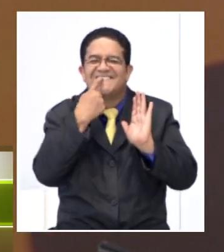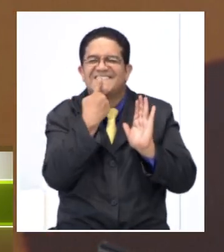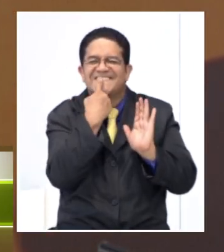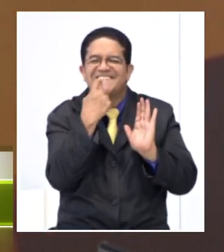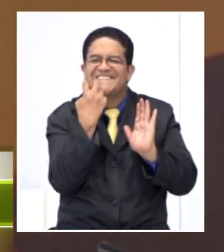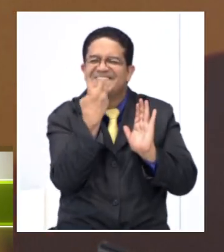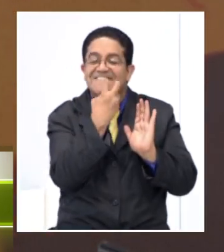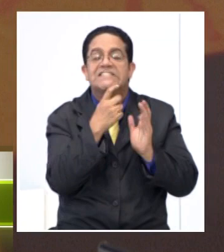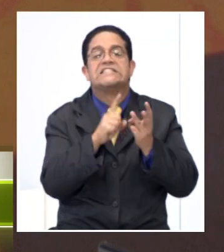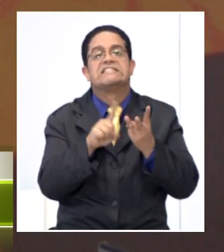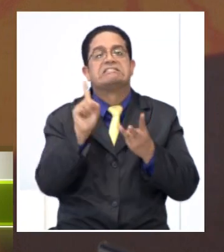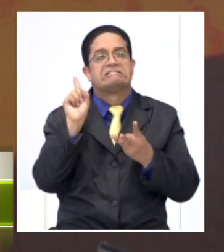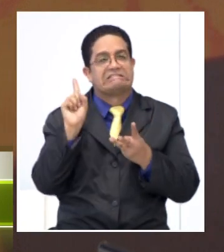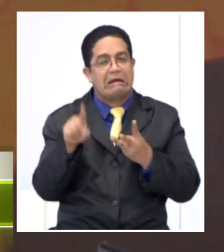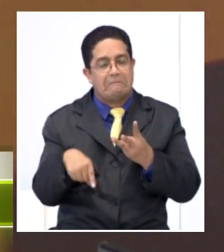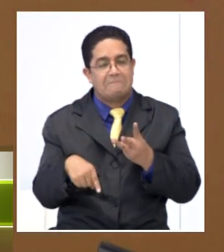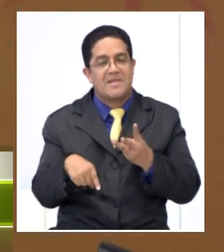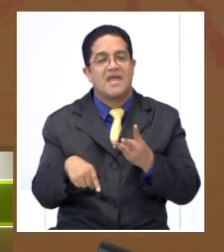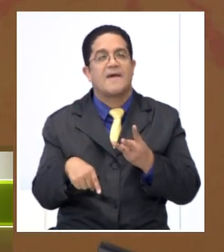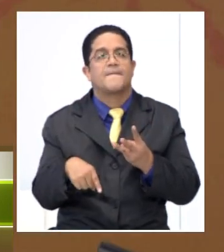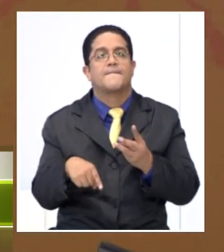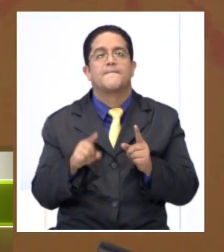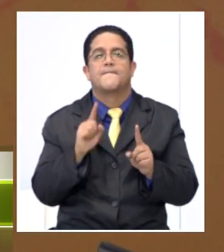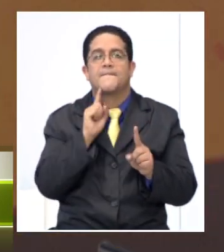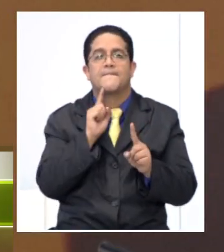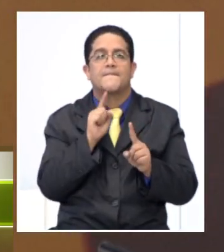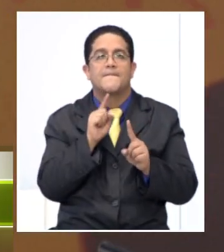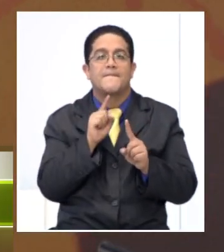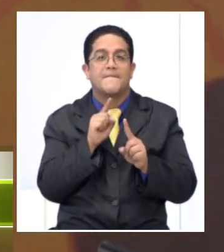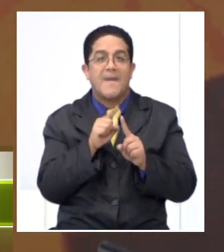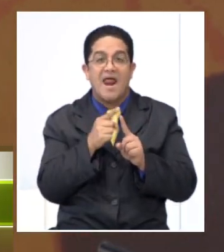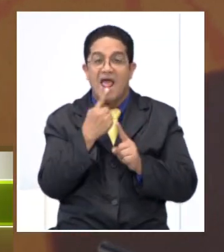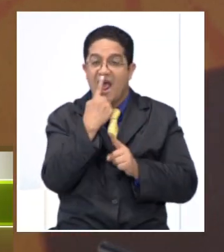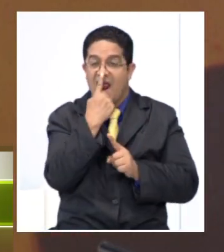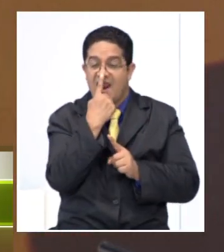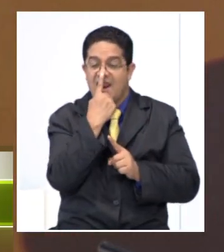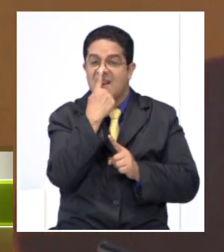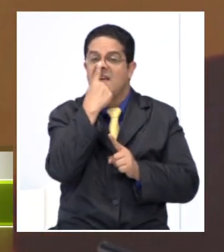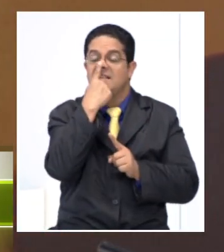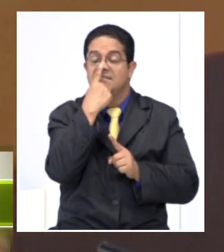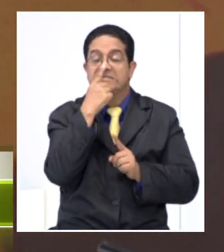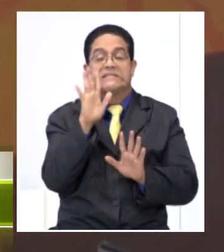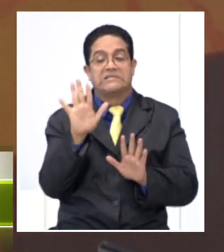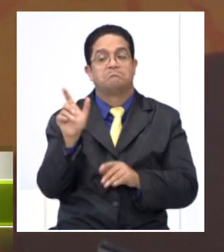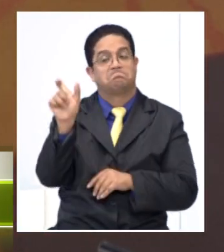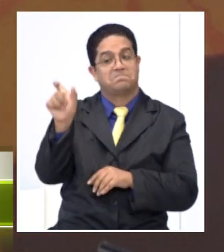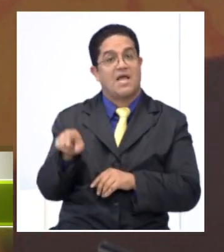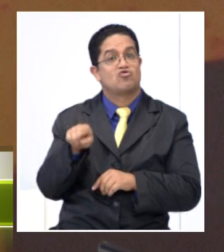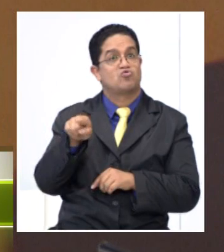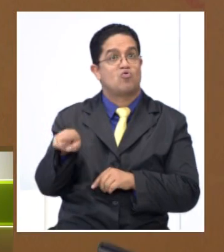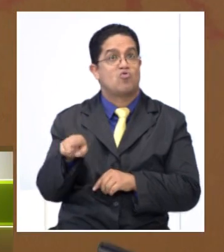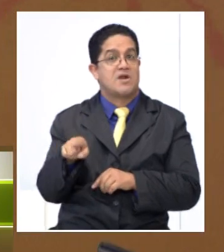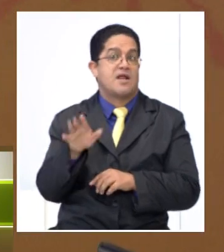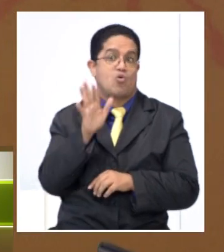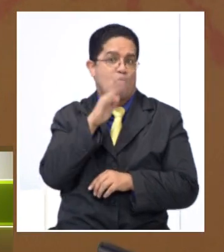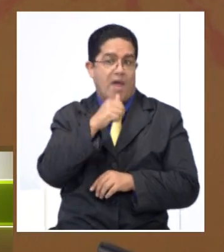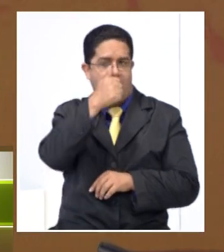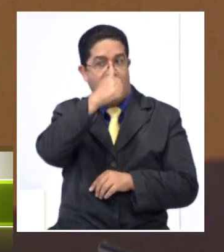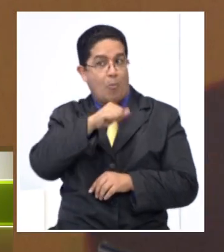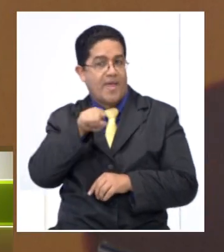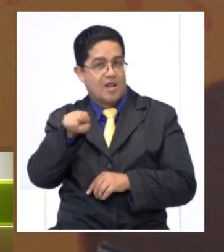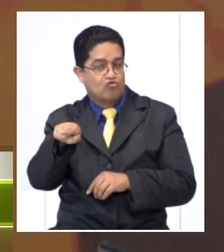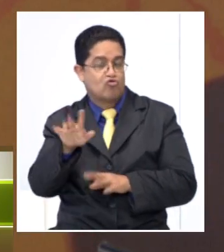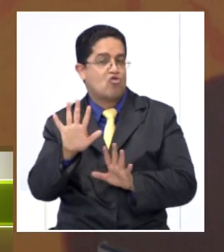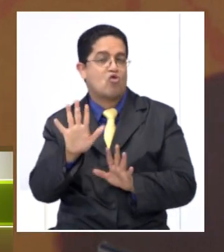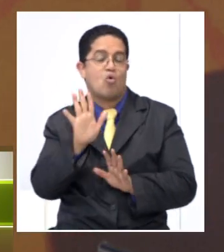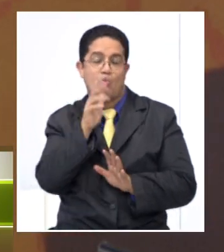encía. También lo podemos aplicar para subir un poquito la puntita de la nariz, siempre y cuando la paciente no haya sido intervenida quirúrgicamente, no